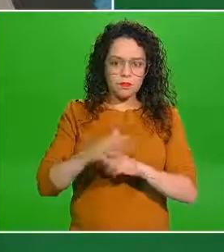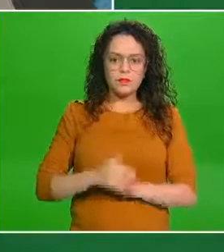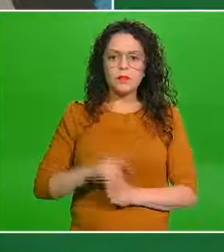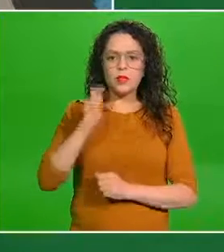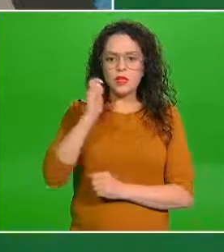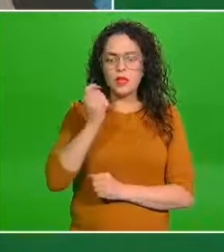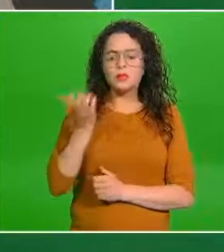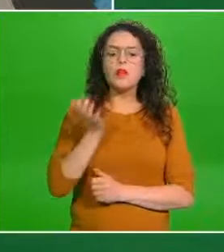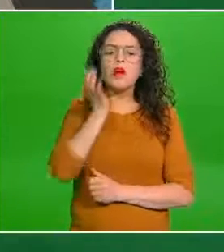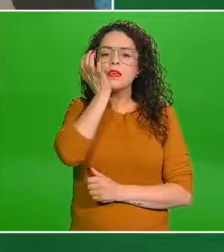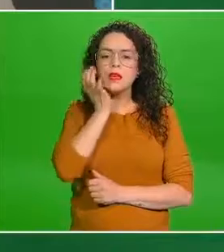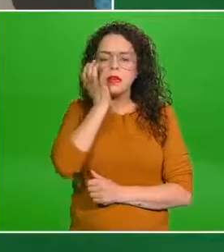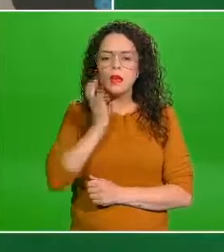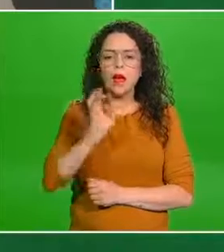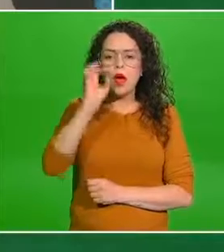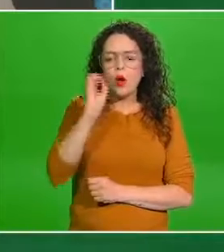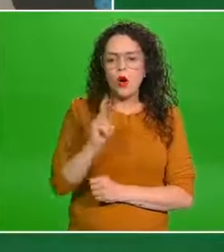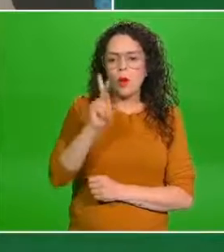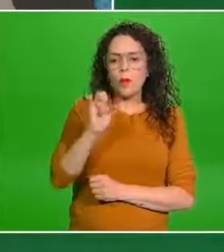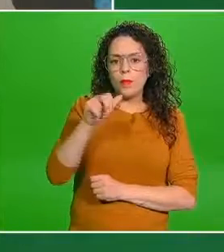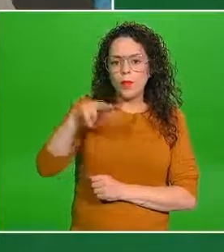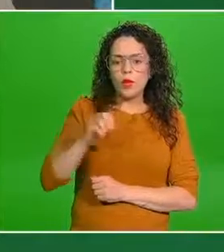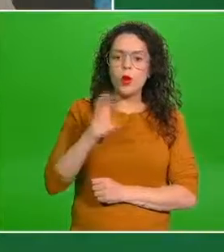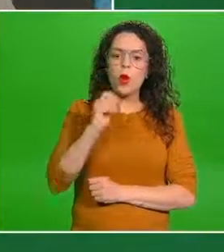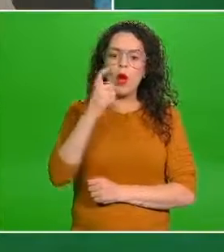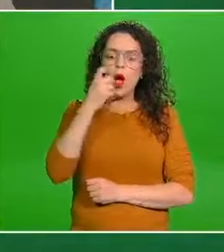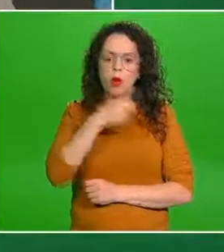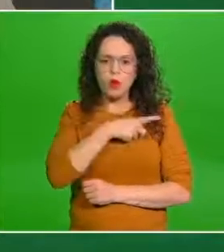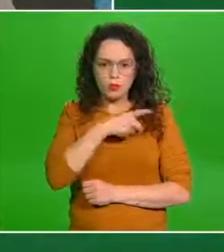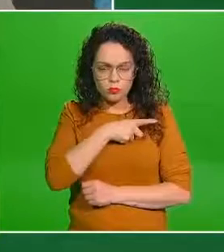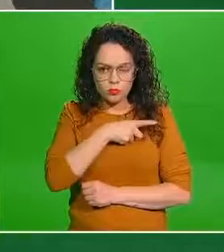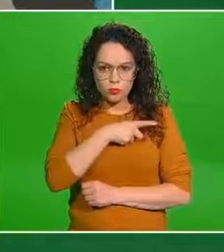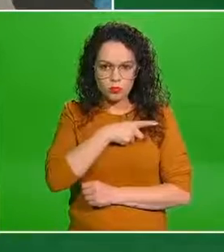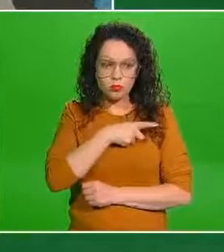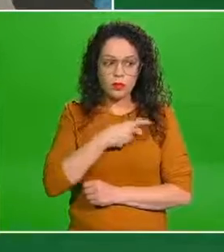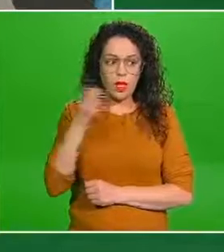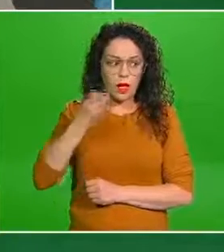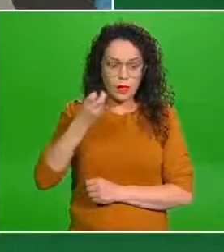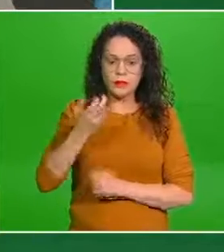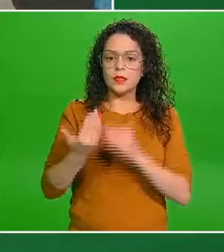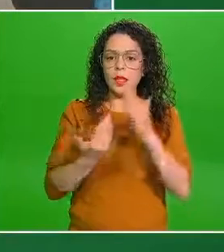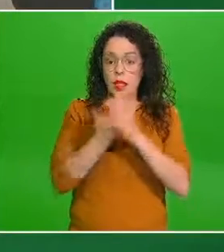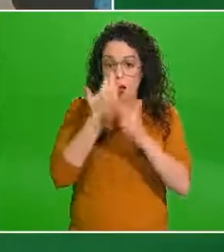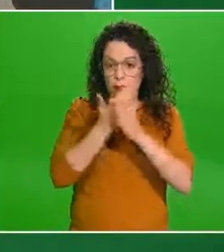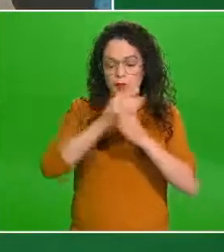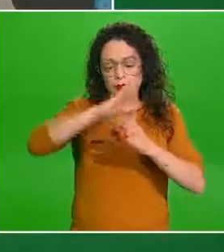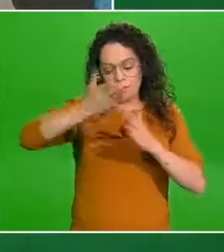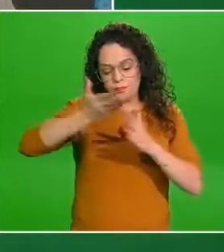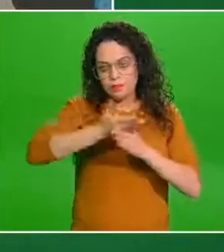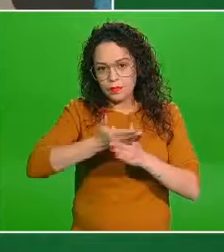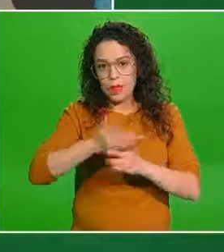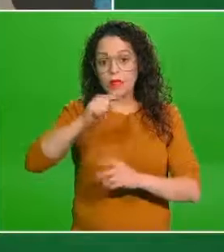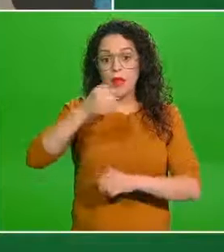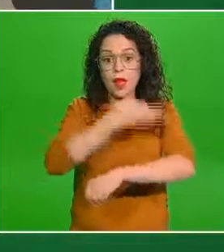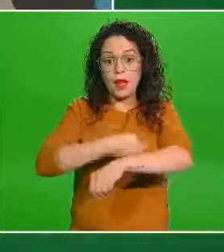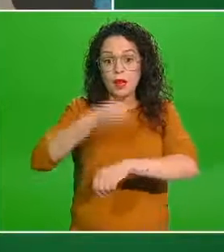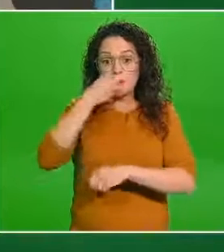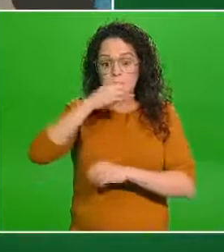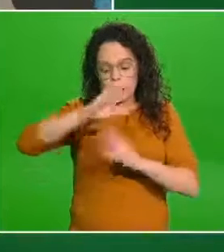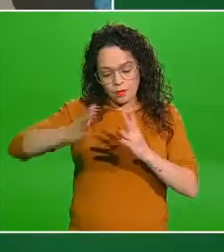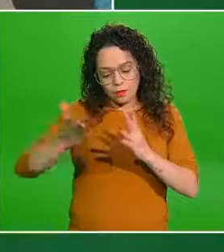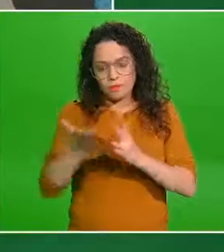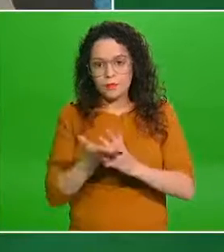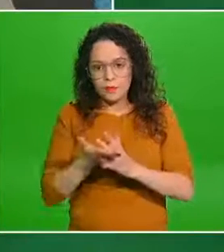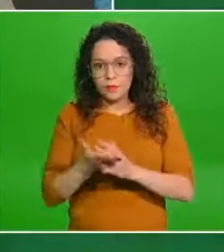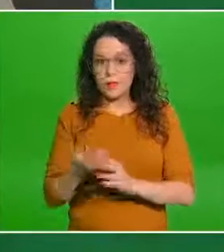jícama, una taza de pepino y agua simple. Las colaciones se intercalan a media mañana y a media tarde de